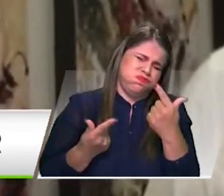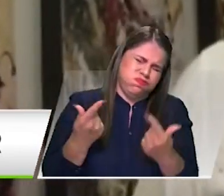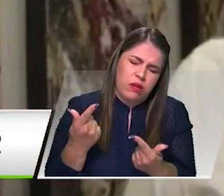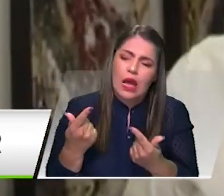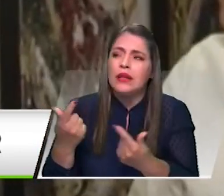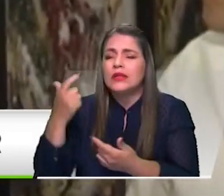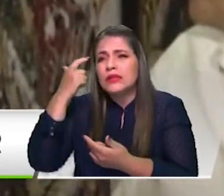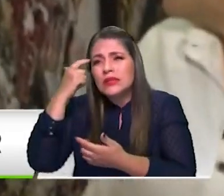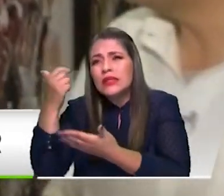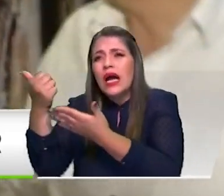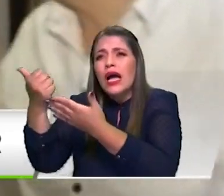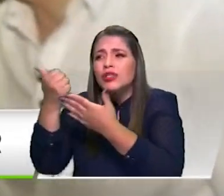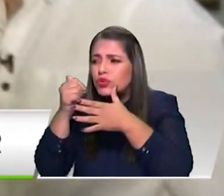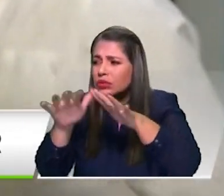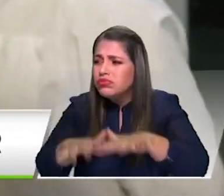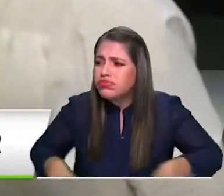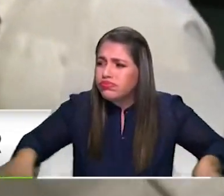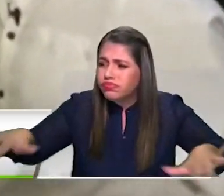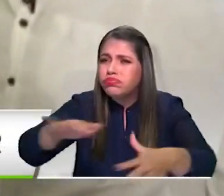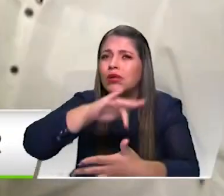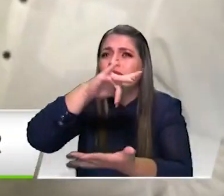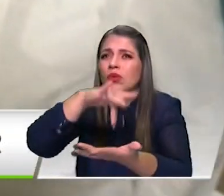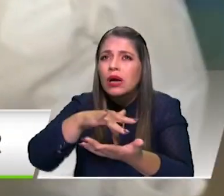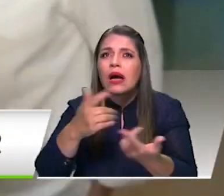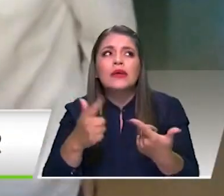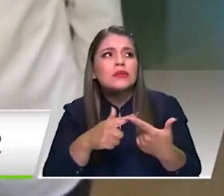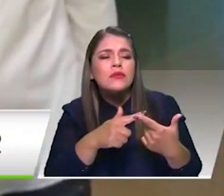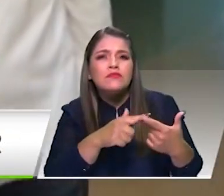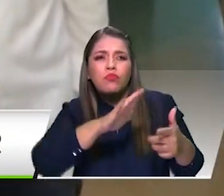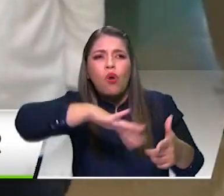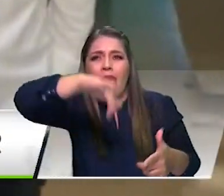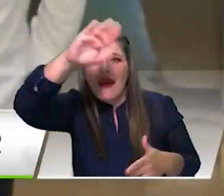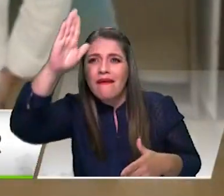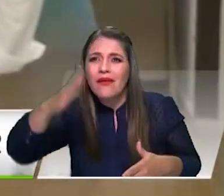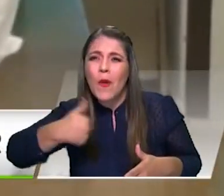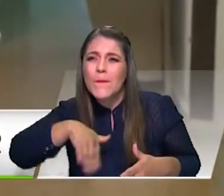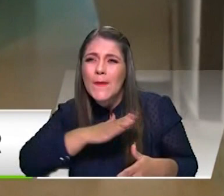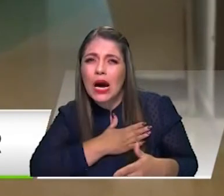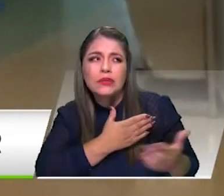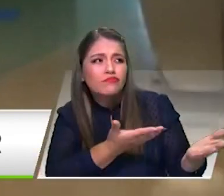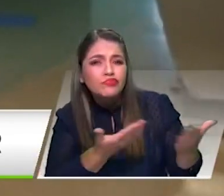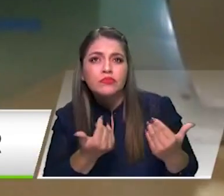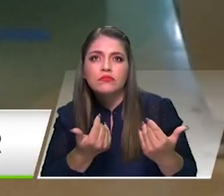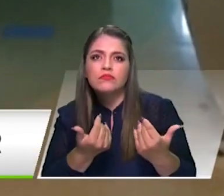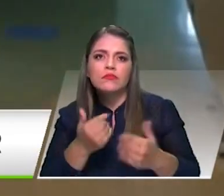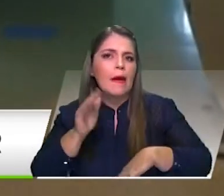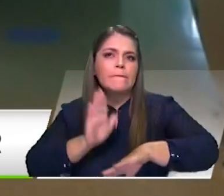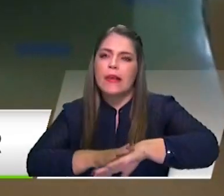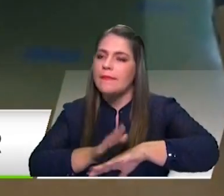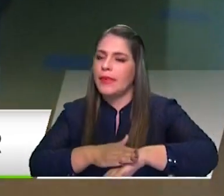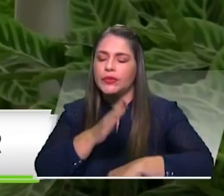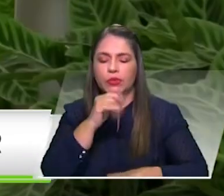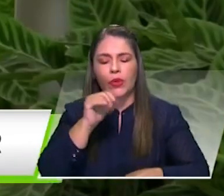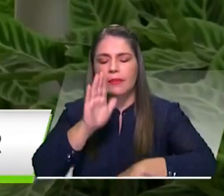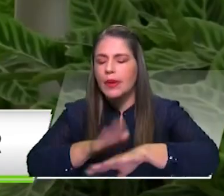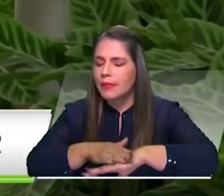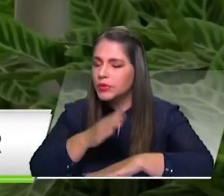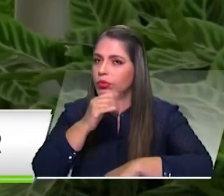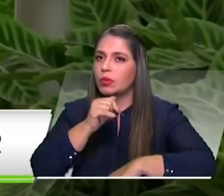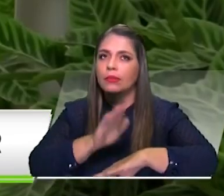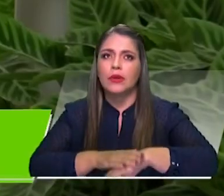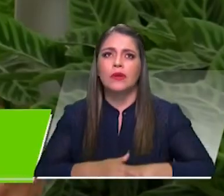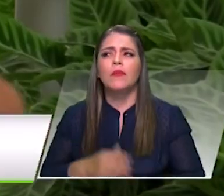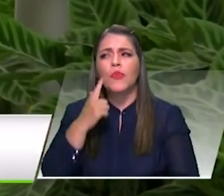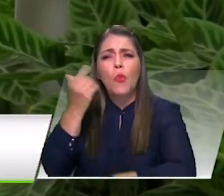y leyendas y que su casa fuera la puerta de ingreso al pueblito paisa como atractivo turístico, pero no recibió los permisos necesarios. Las propuestas